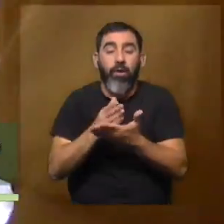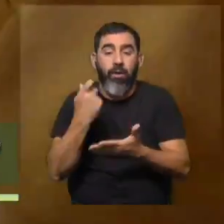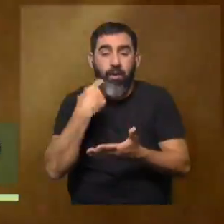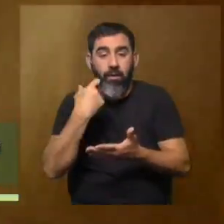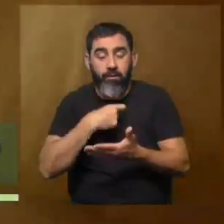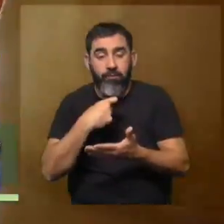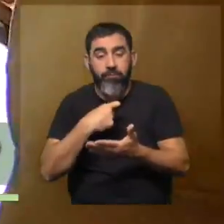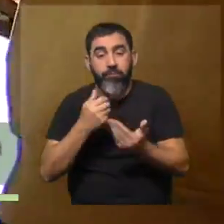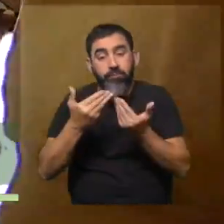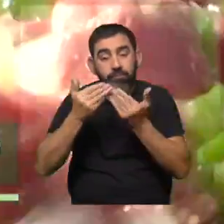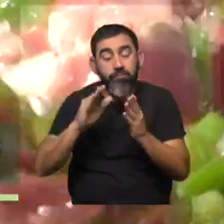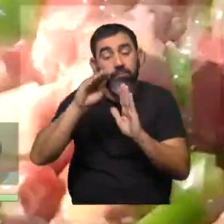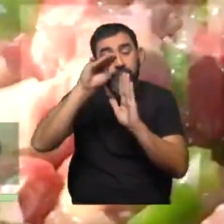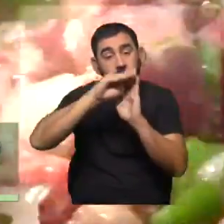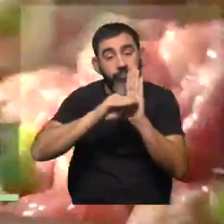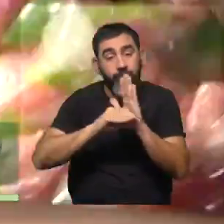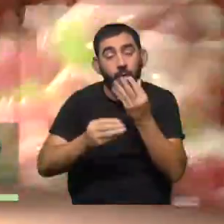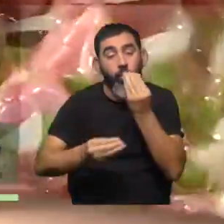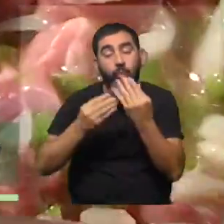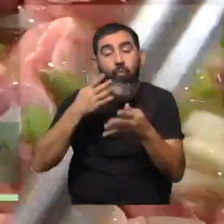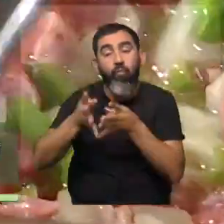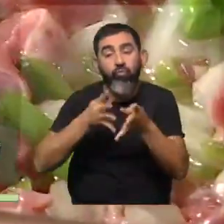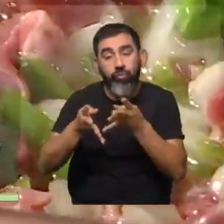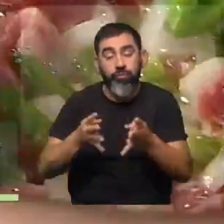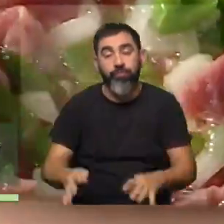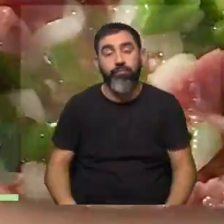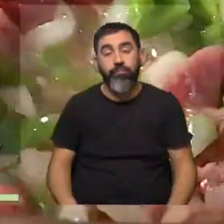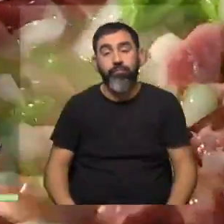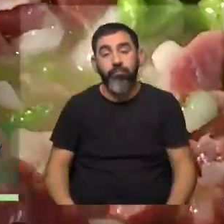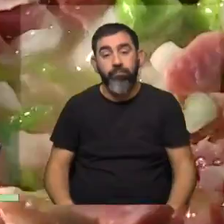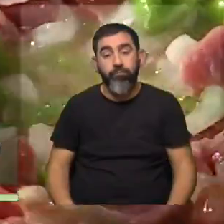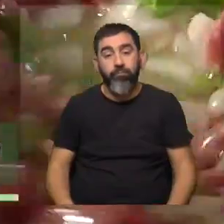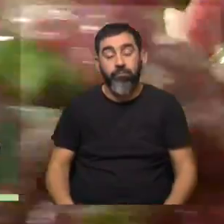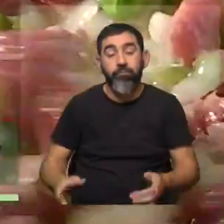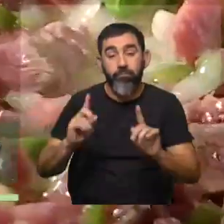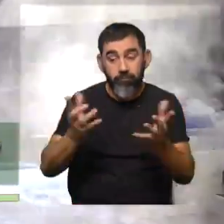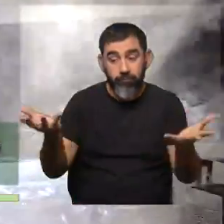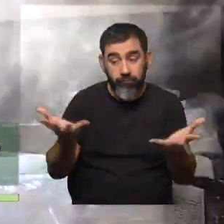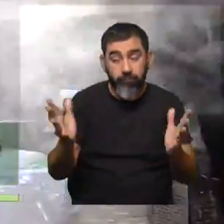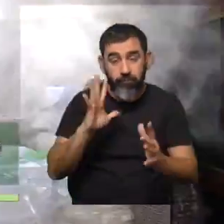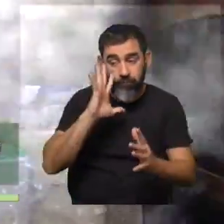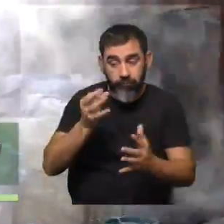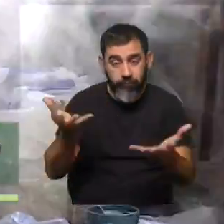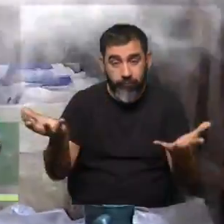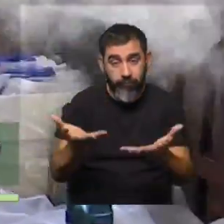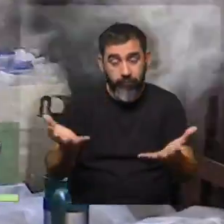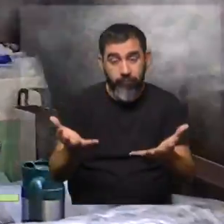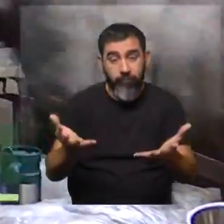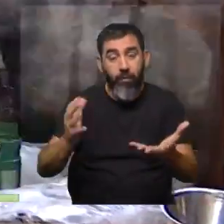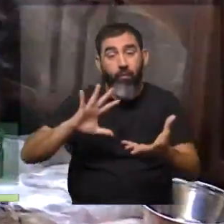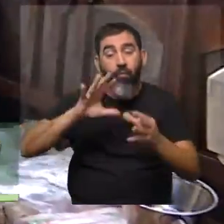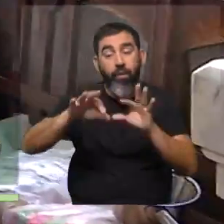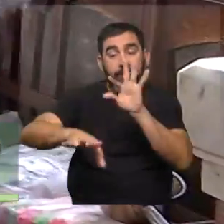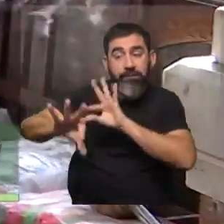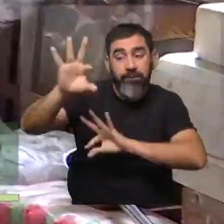en empezar el programa y en cómo está funcionando ahora al día de hoy lo que también vemos y que también se ha declarado desde que las formas